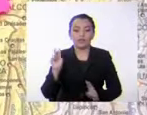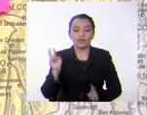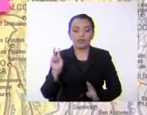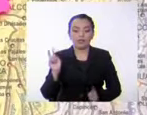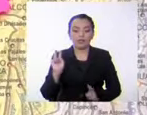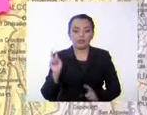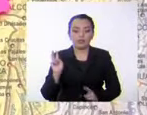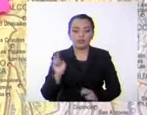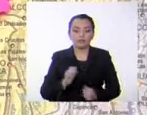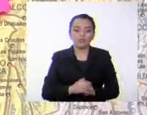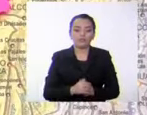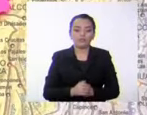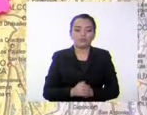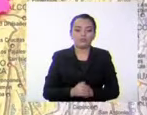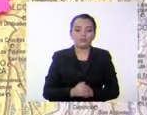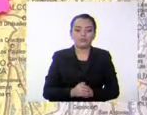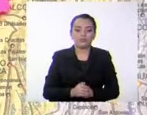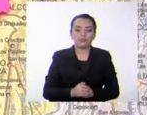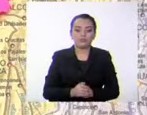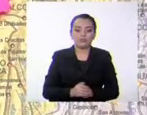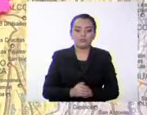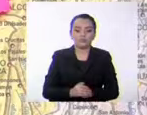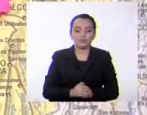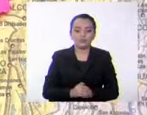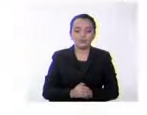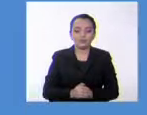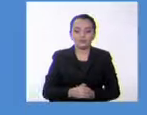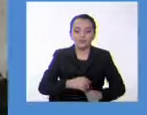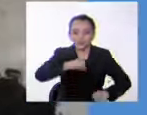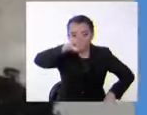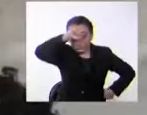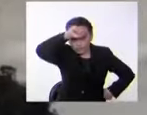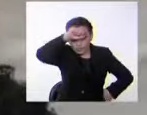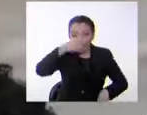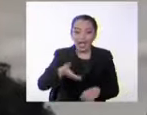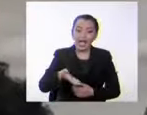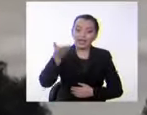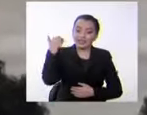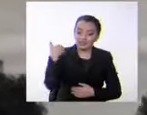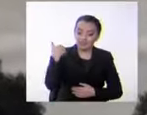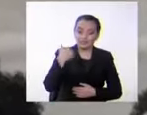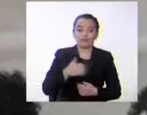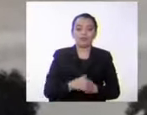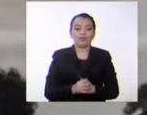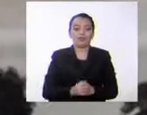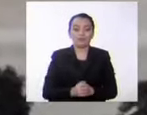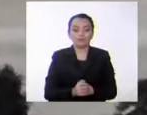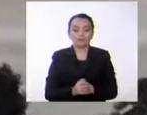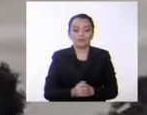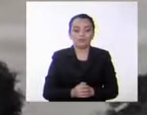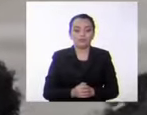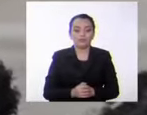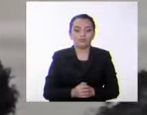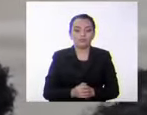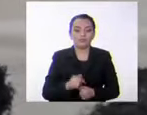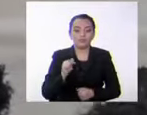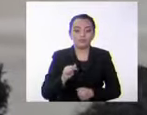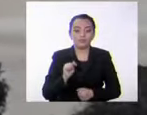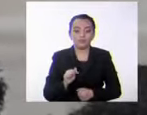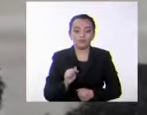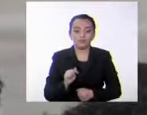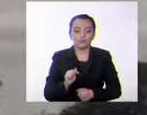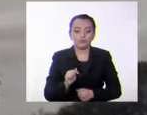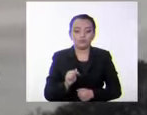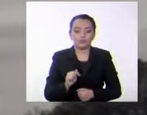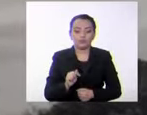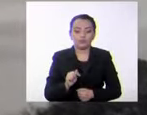precisamente como en Antiguo Cuscatlán. Esto queda acá, ¿verdad?, en La Libertad. Pero hubo un levantamiento de los